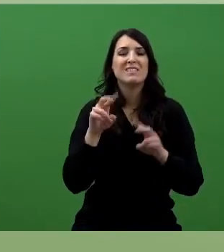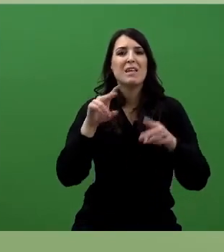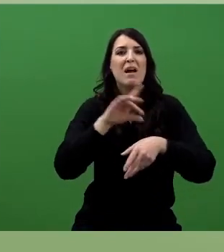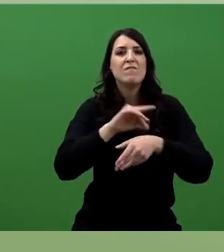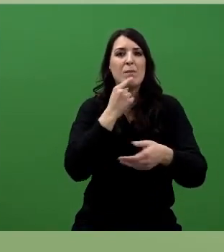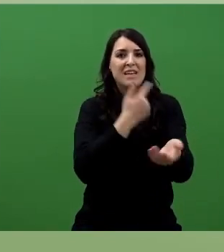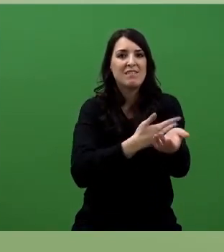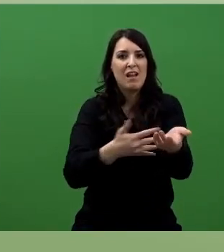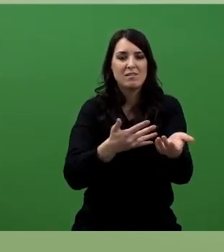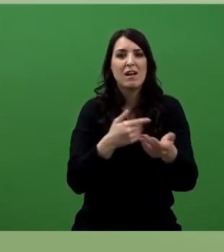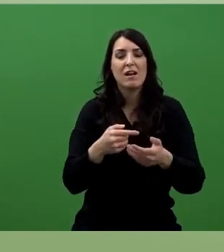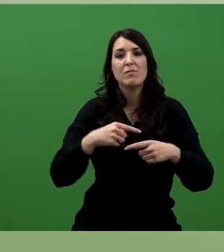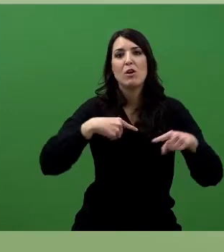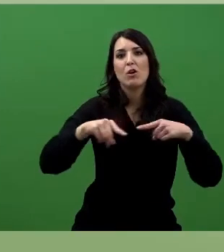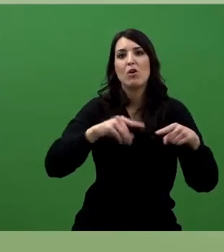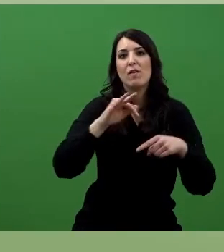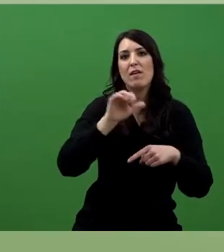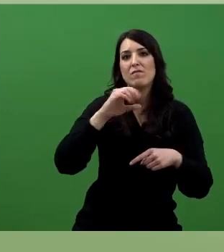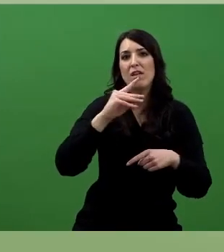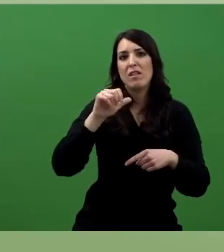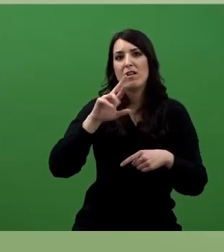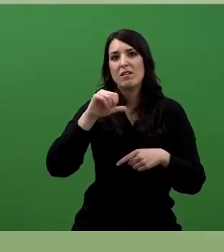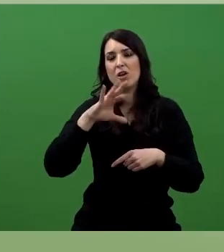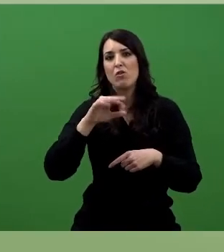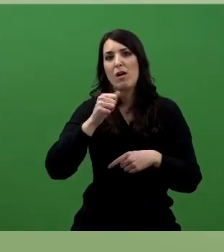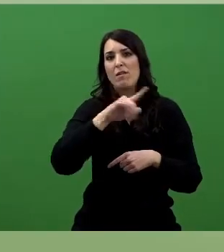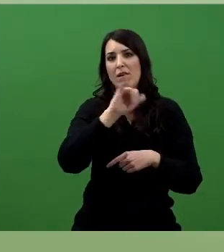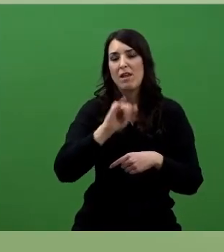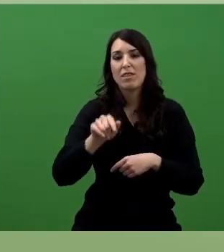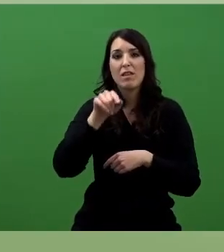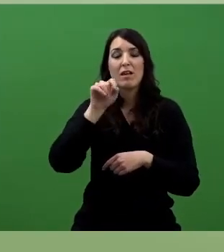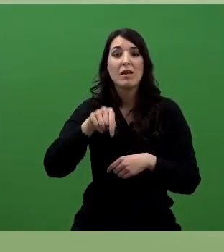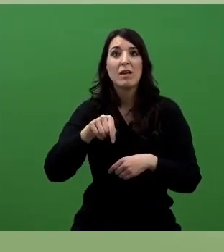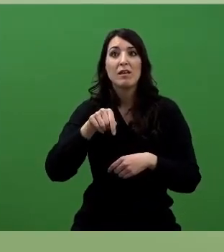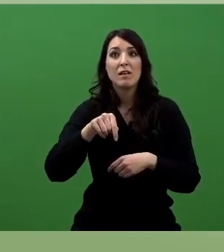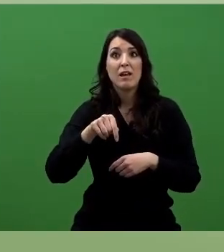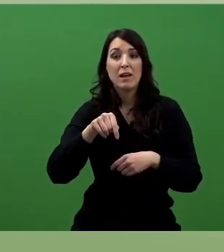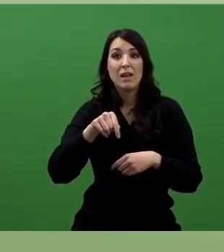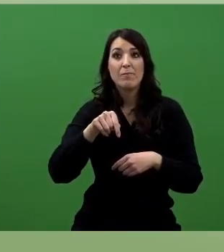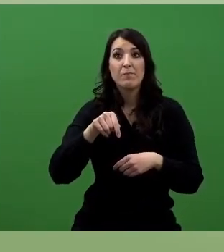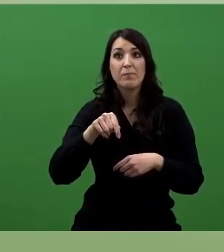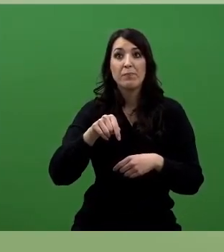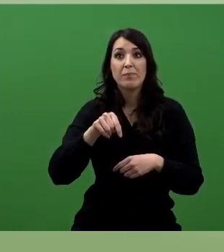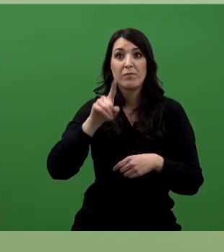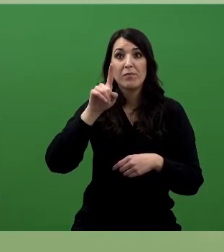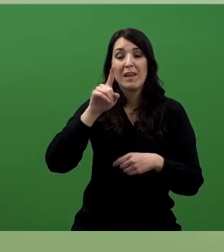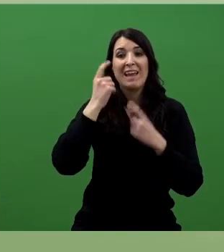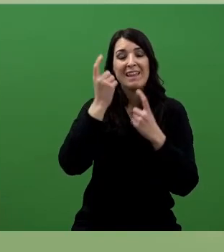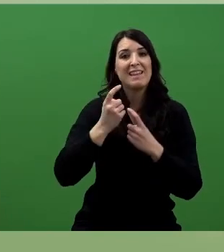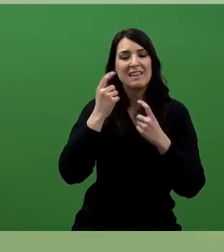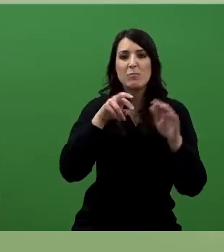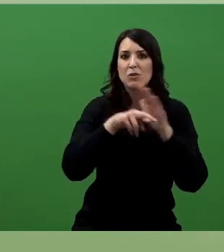sangre. Está coordinado por Federico Álvarez en Madrid, de la UPM, y aquí lo que vamos a hacer otra vez es también conectar